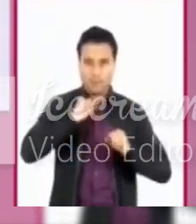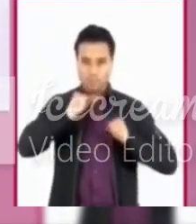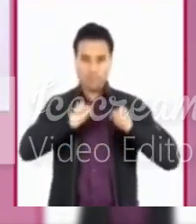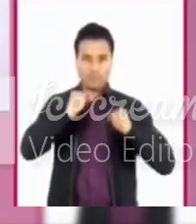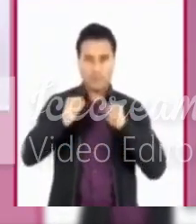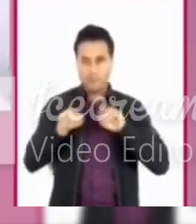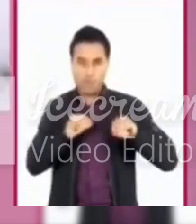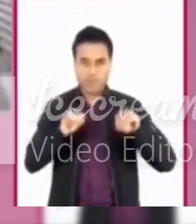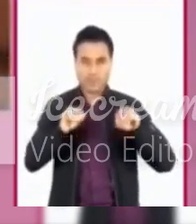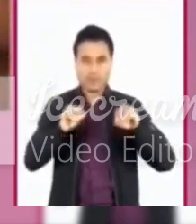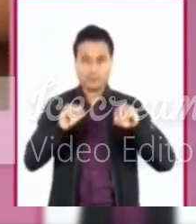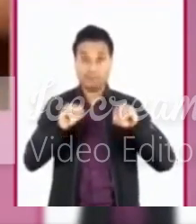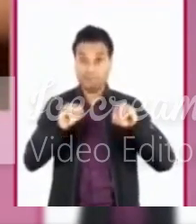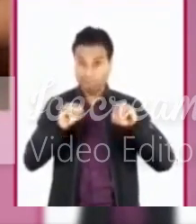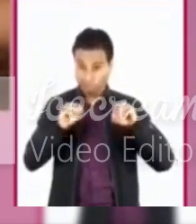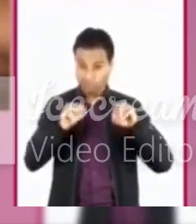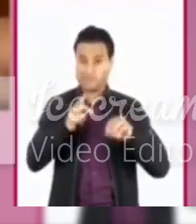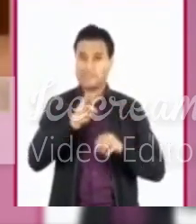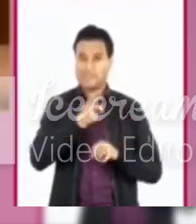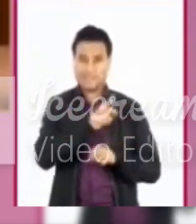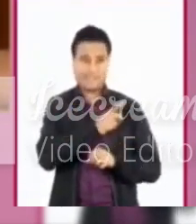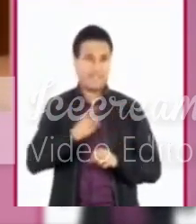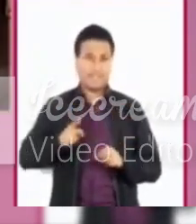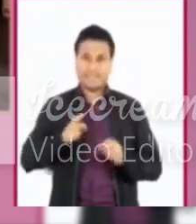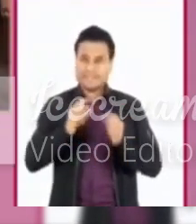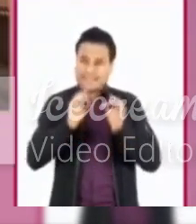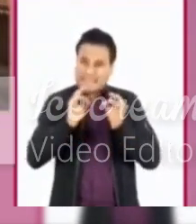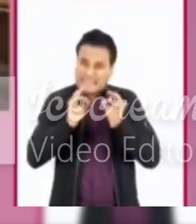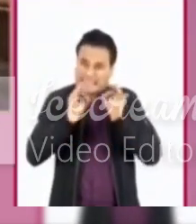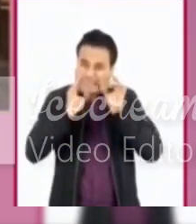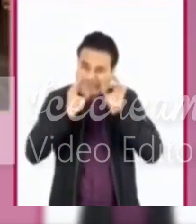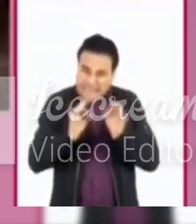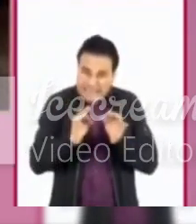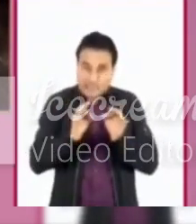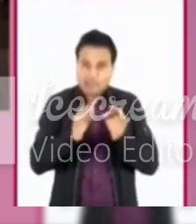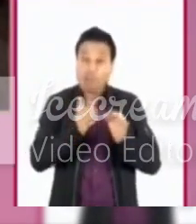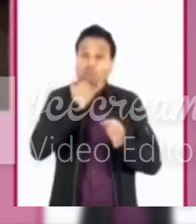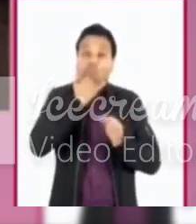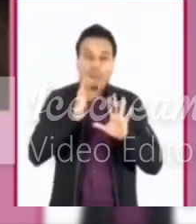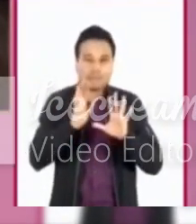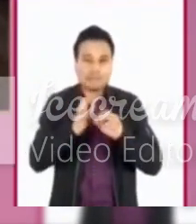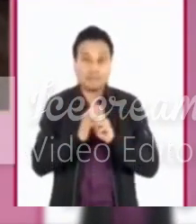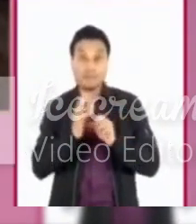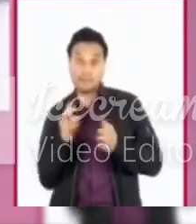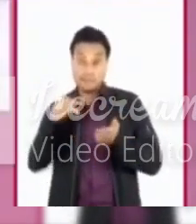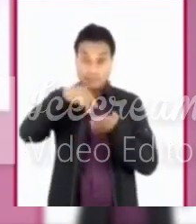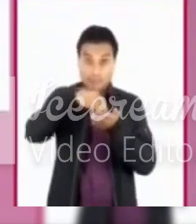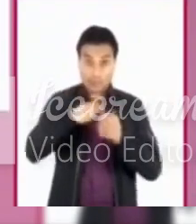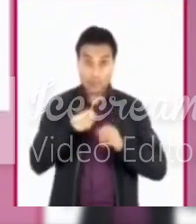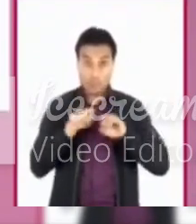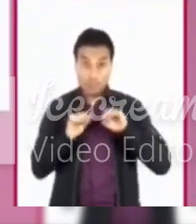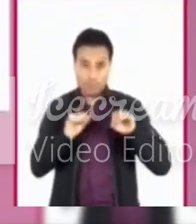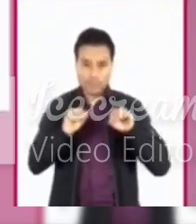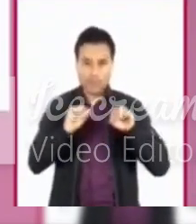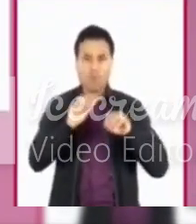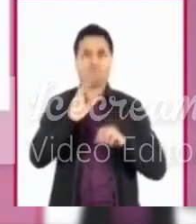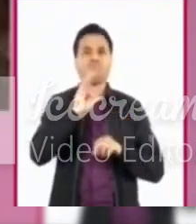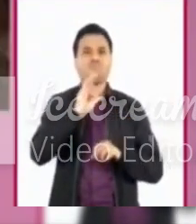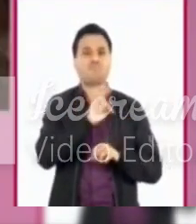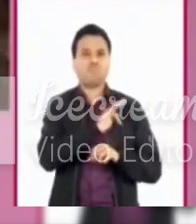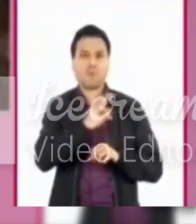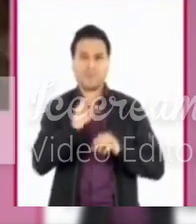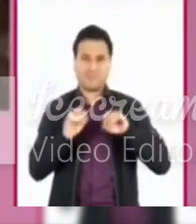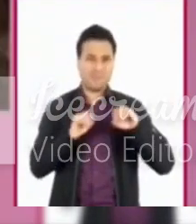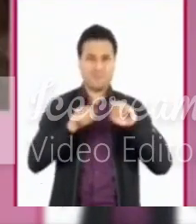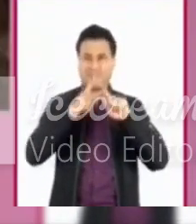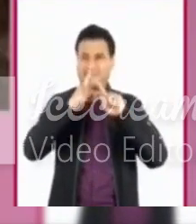los movimientos deben ser ejecutados con más precisión. El movimiento en el escenario puede convertirse en un juego dinámico